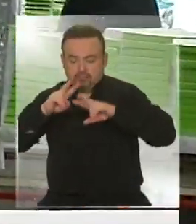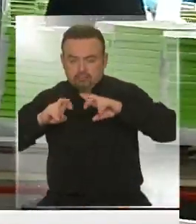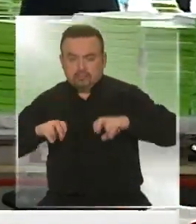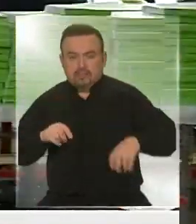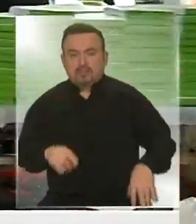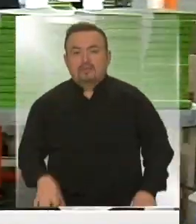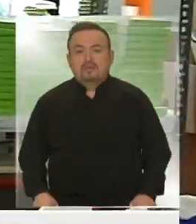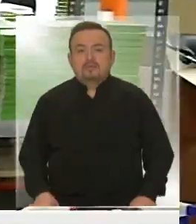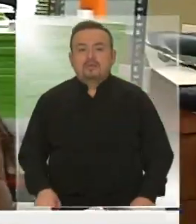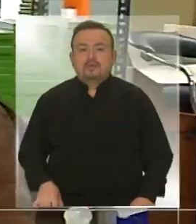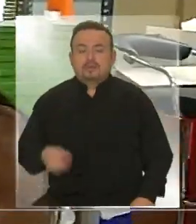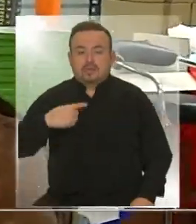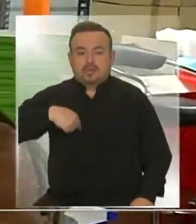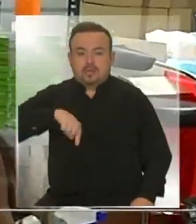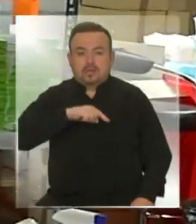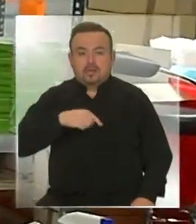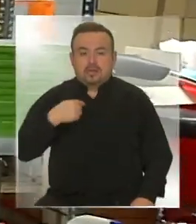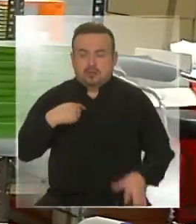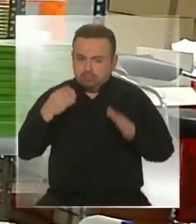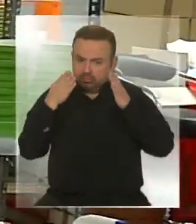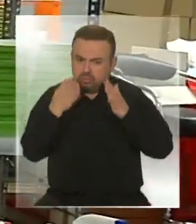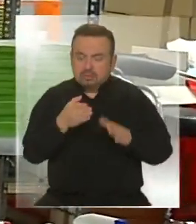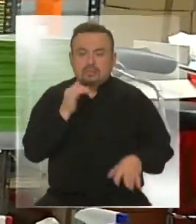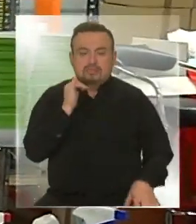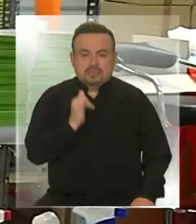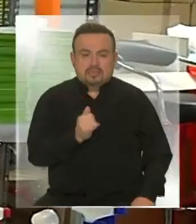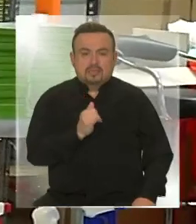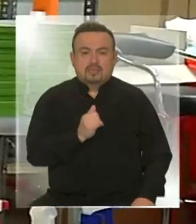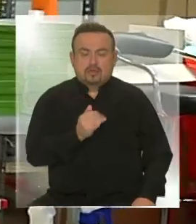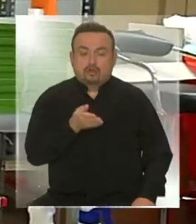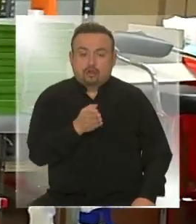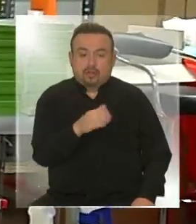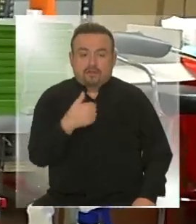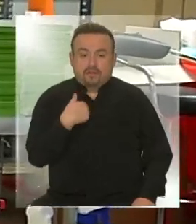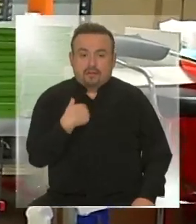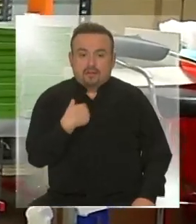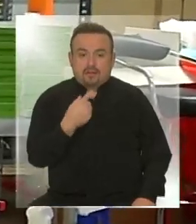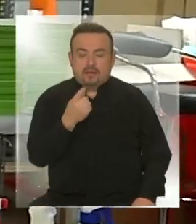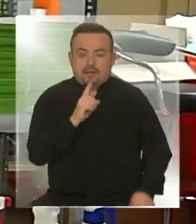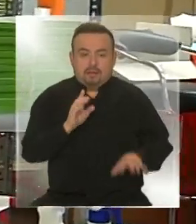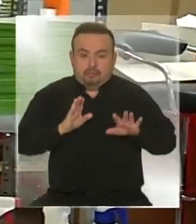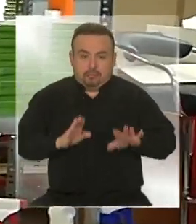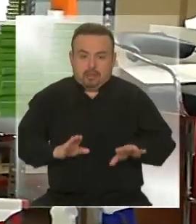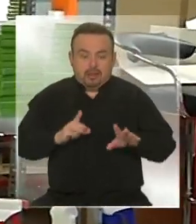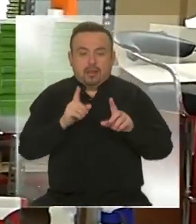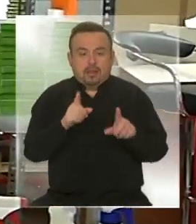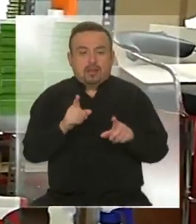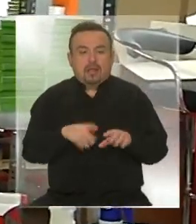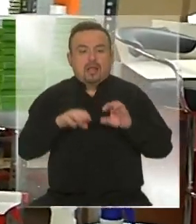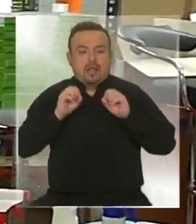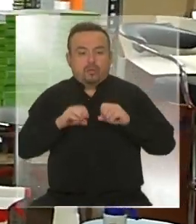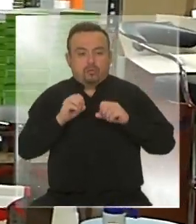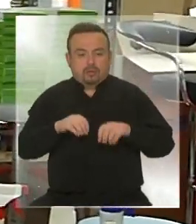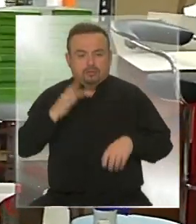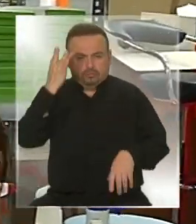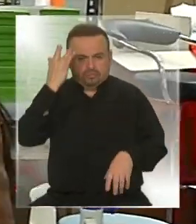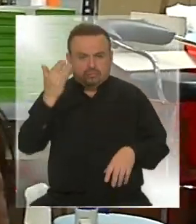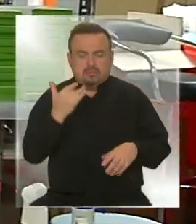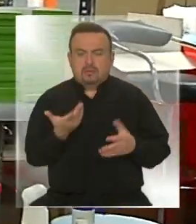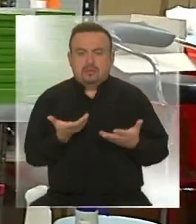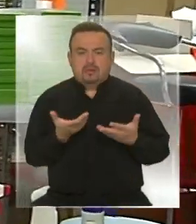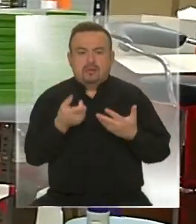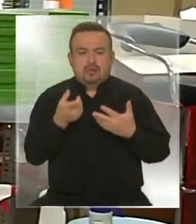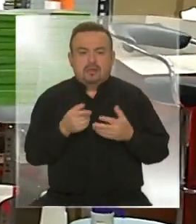analizada. Nosotros nos dedicamos regularmente y todavía, quiero decir que no hemos parado, a la educación científica.